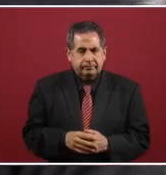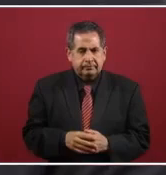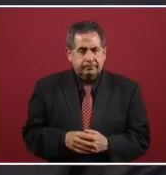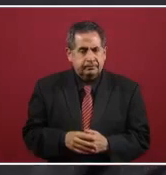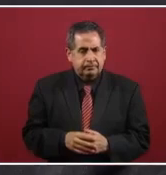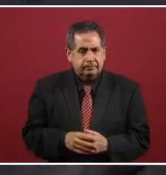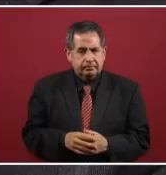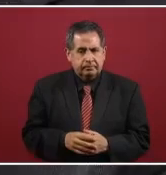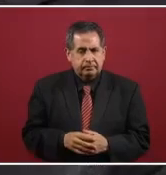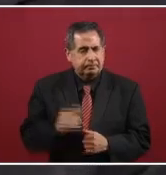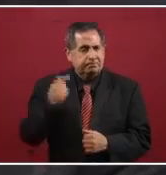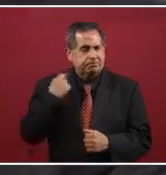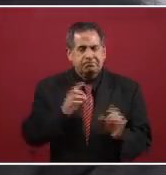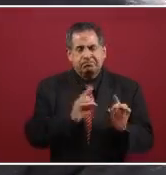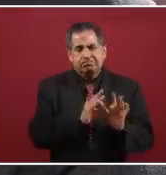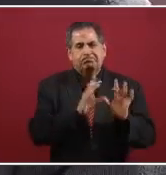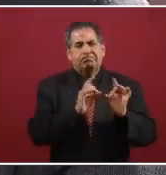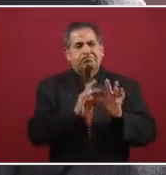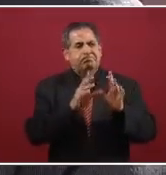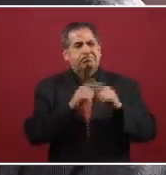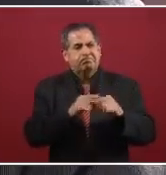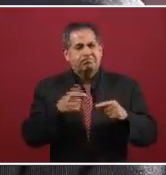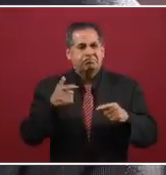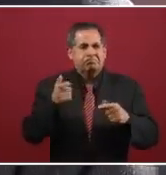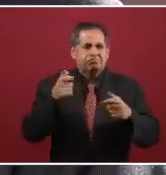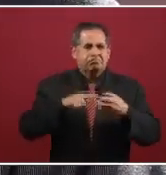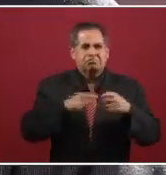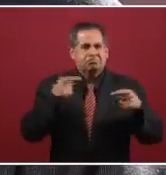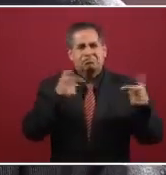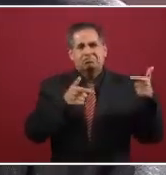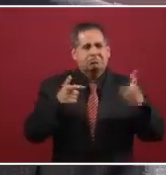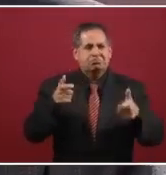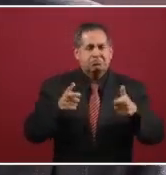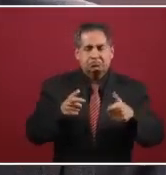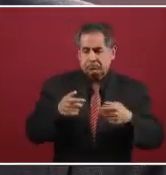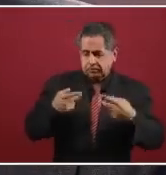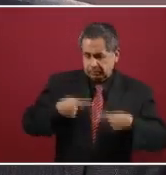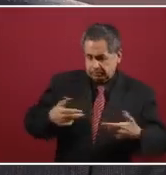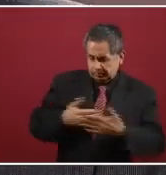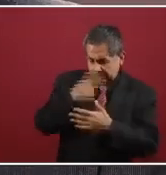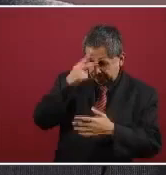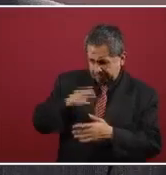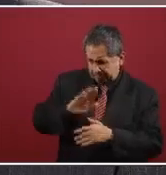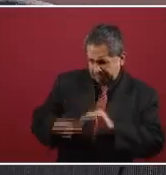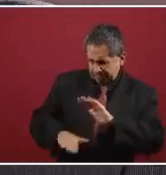en los que pierden la vida mexicanos y estadounidenses también.